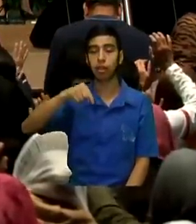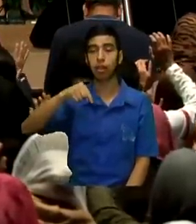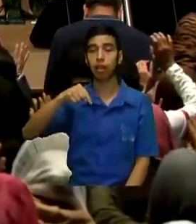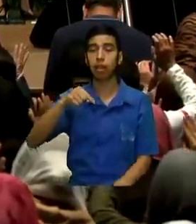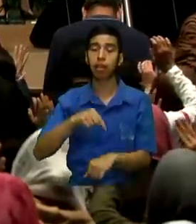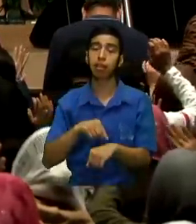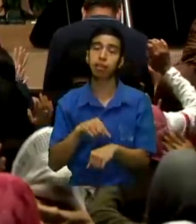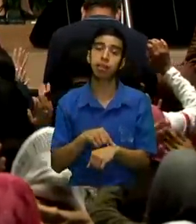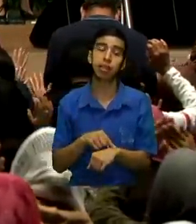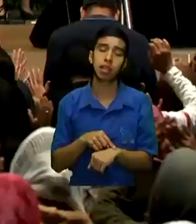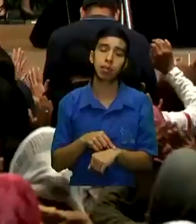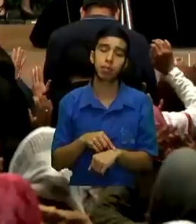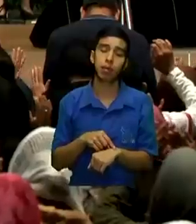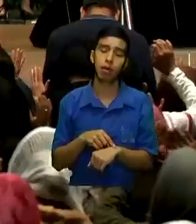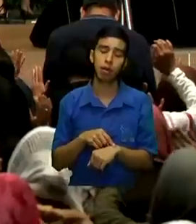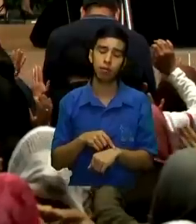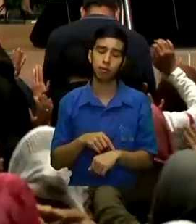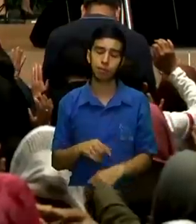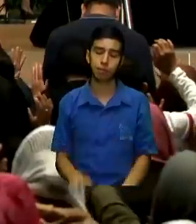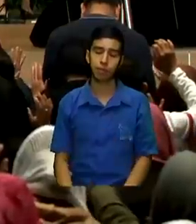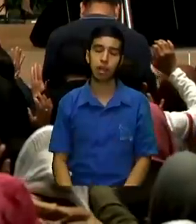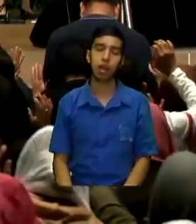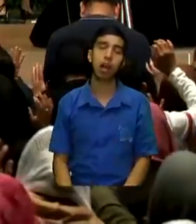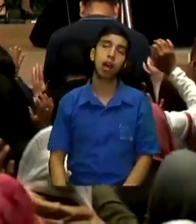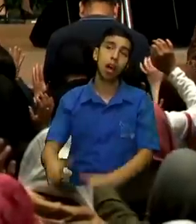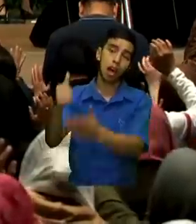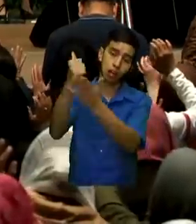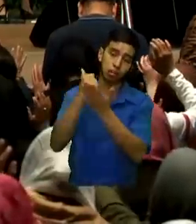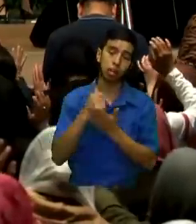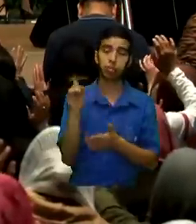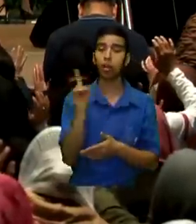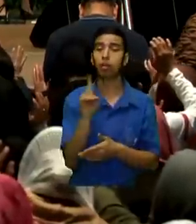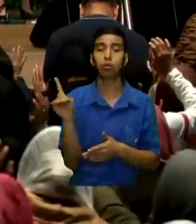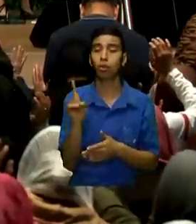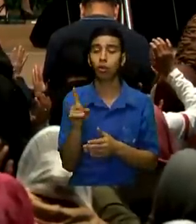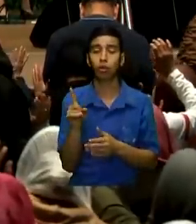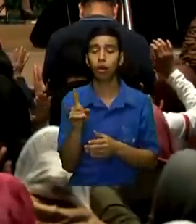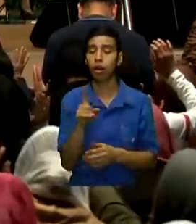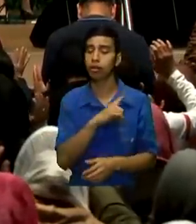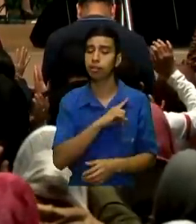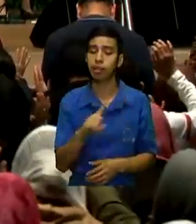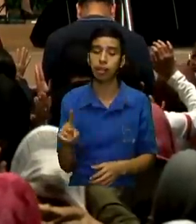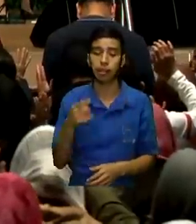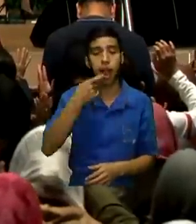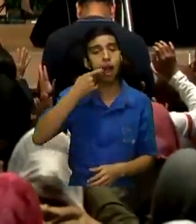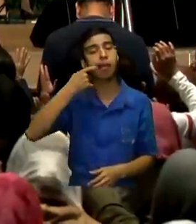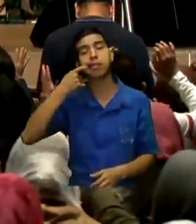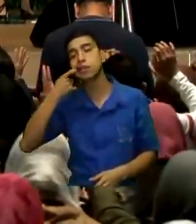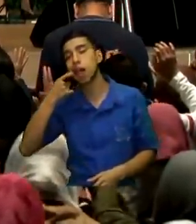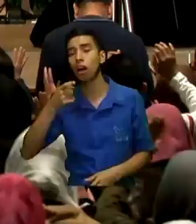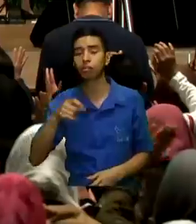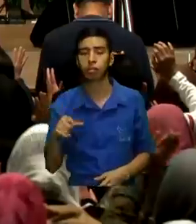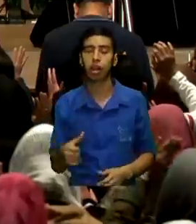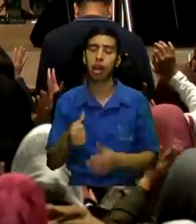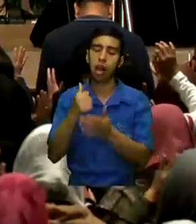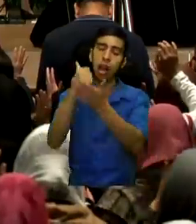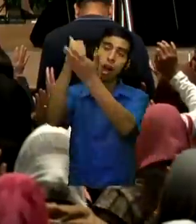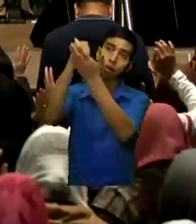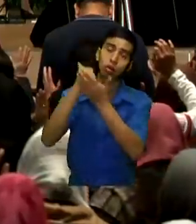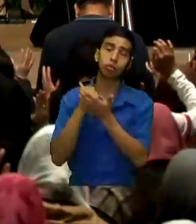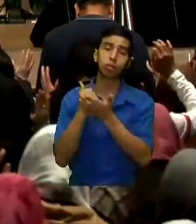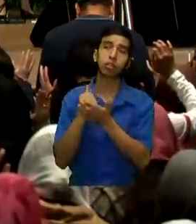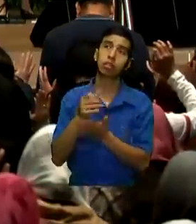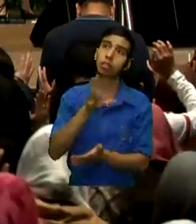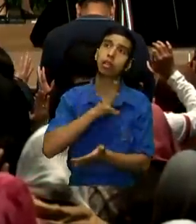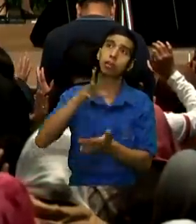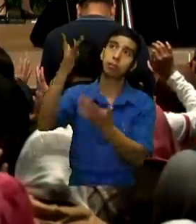frontal que tenemos, ayúdanos a no ser derrotados. Por favor, Señor, Por favor, ten misericordia de nosotros en